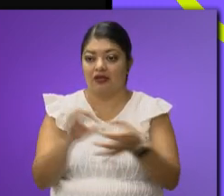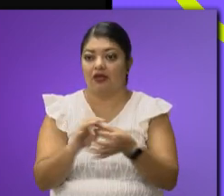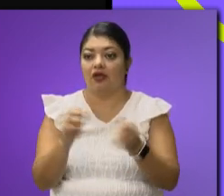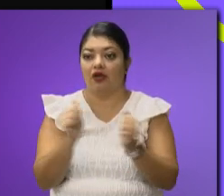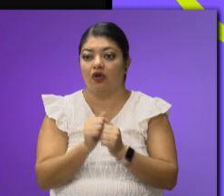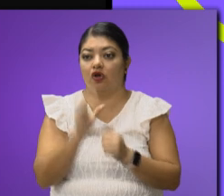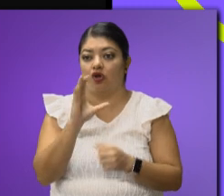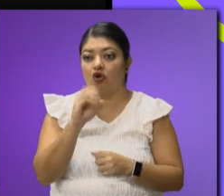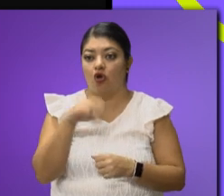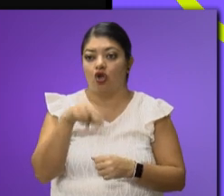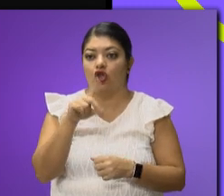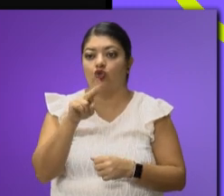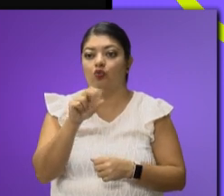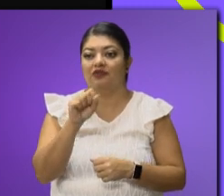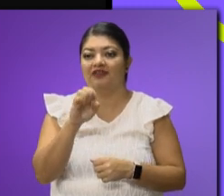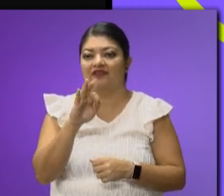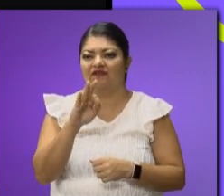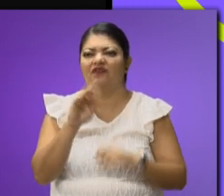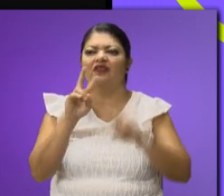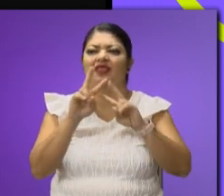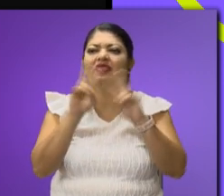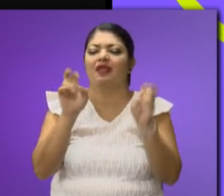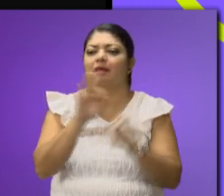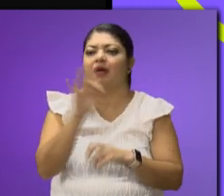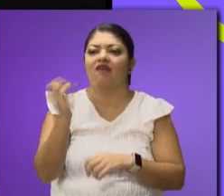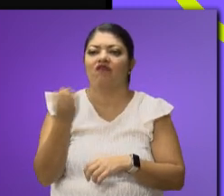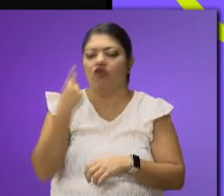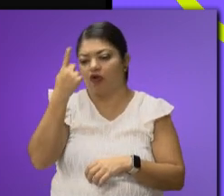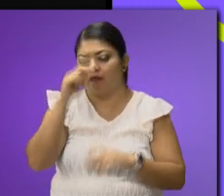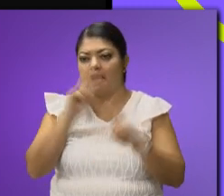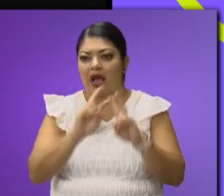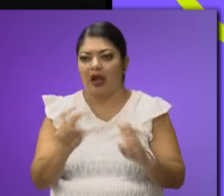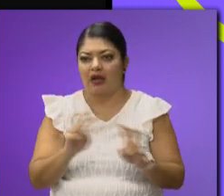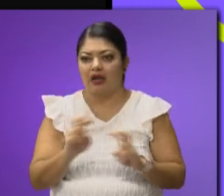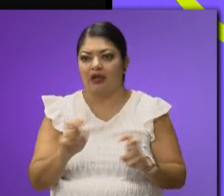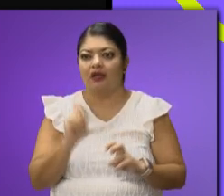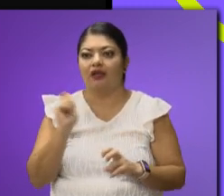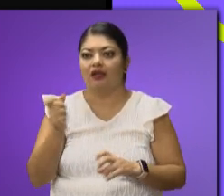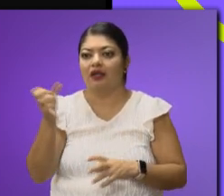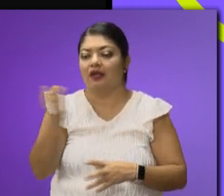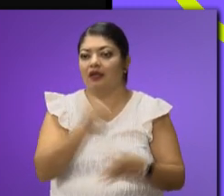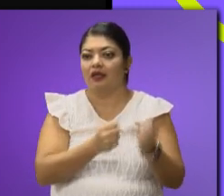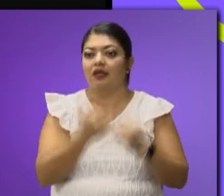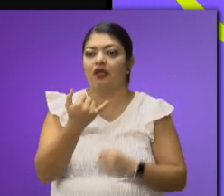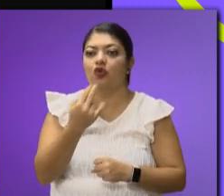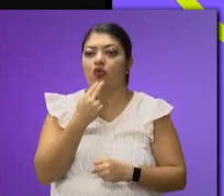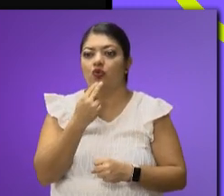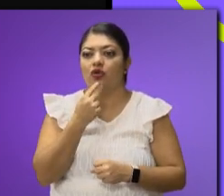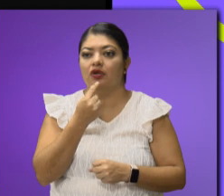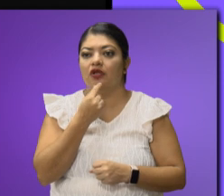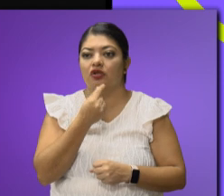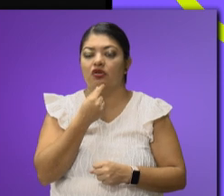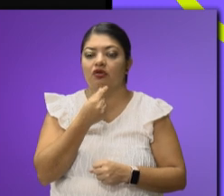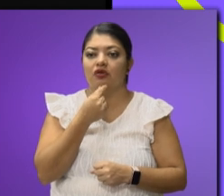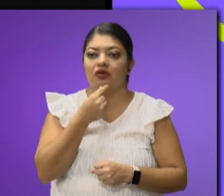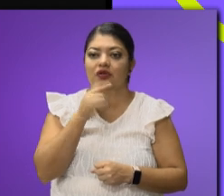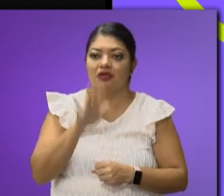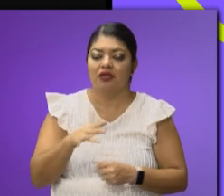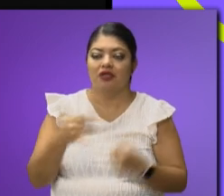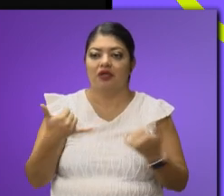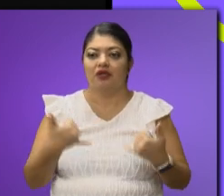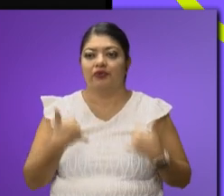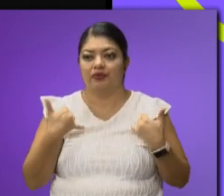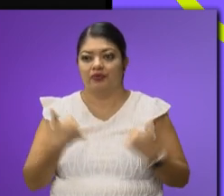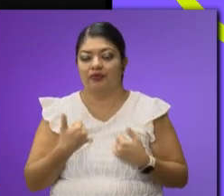UNICEF, el tema del foro para el análisis del reclutamiento y utilización de niñas, niños y